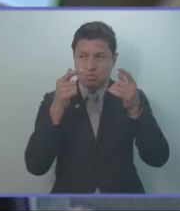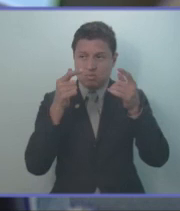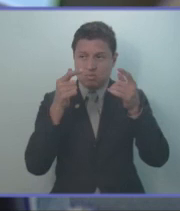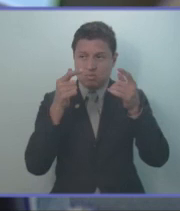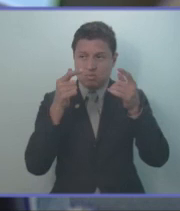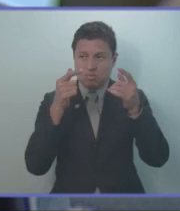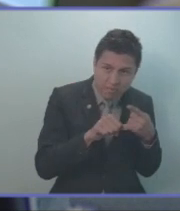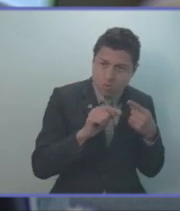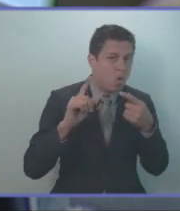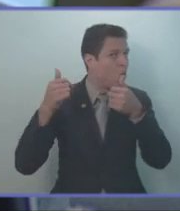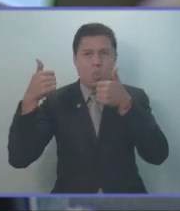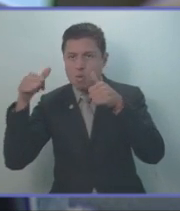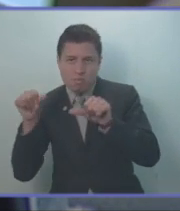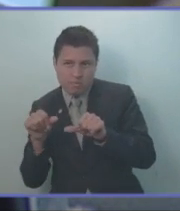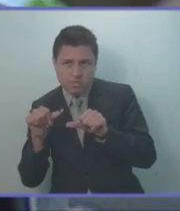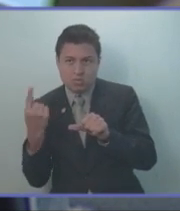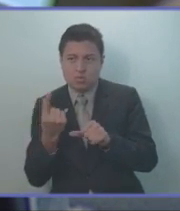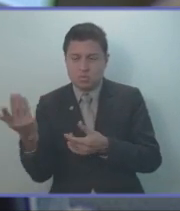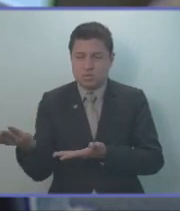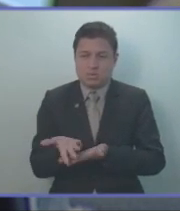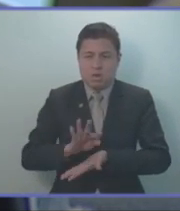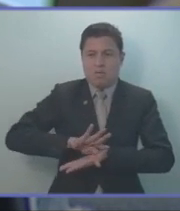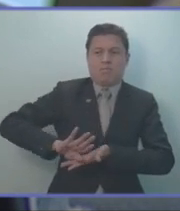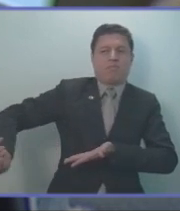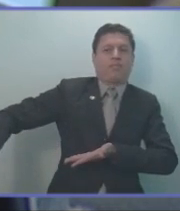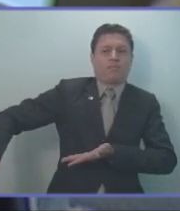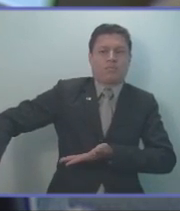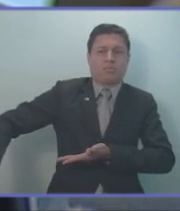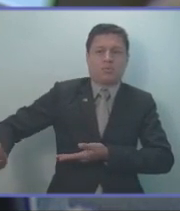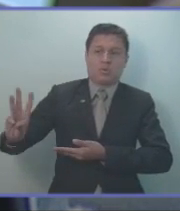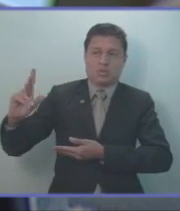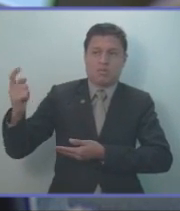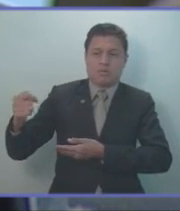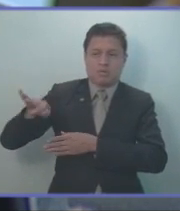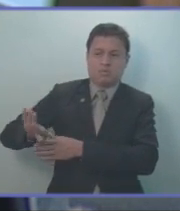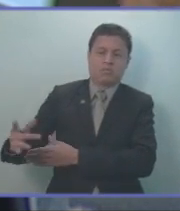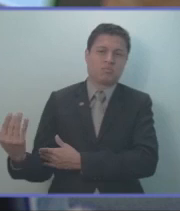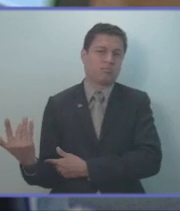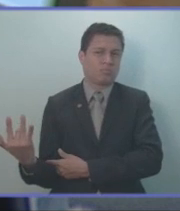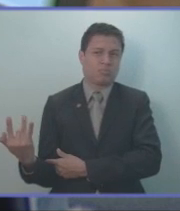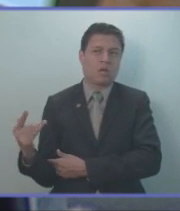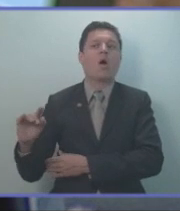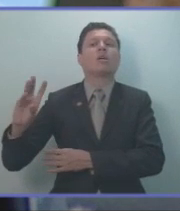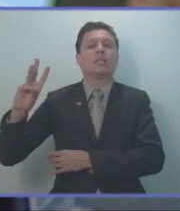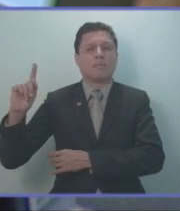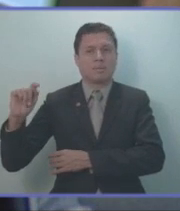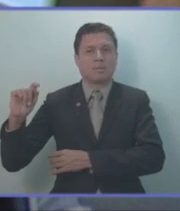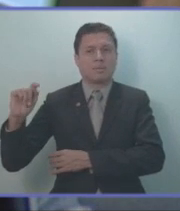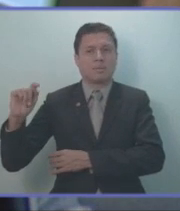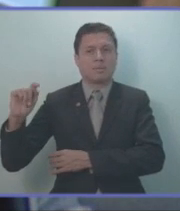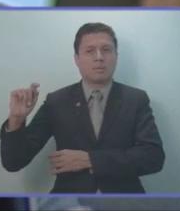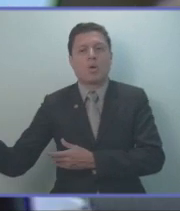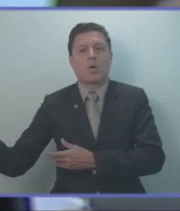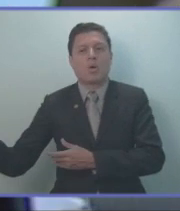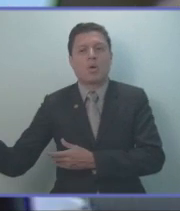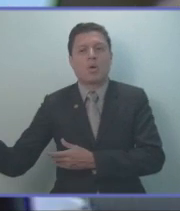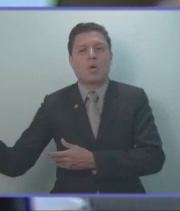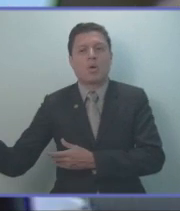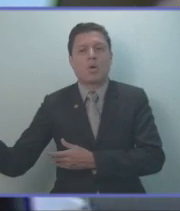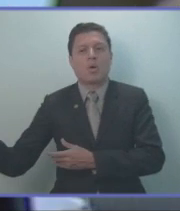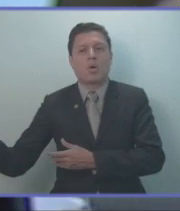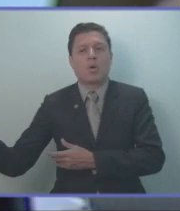rechaza, simplemente expulsa los actos del listado del expediente pendiente de estudio en una comisión.